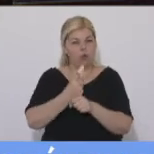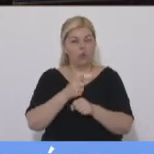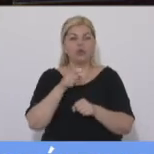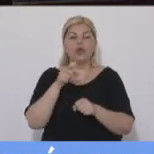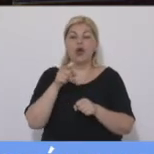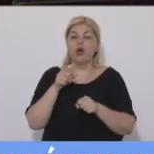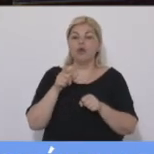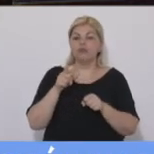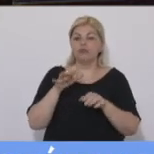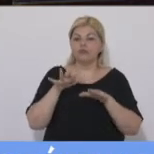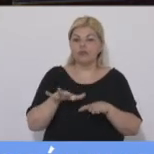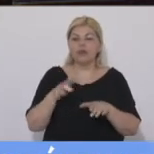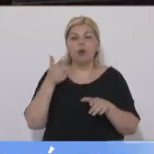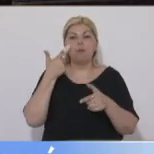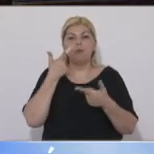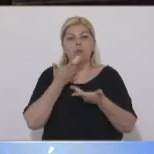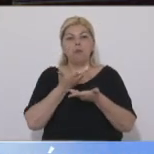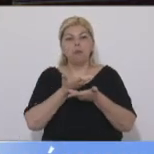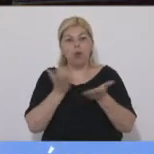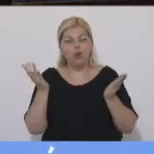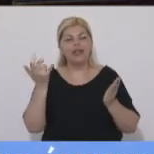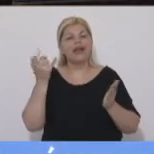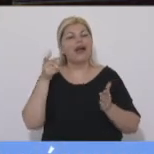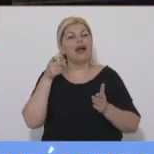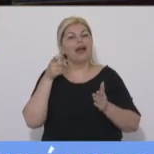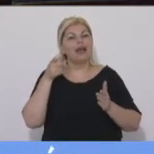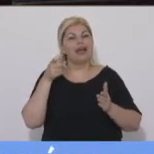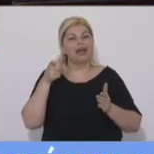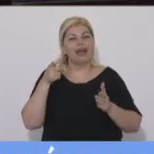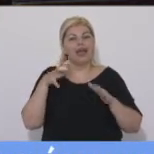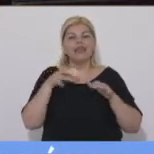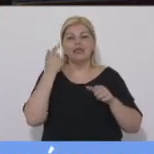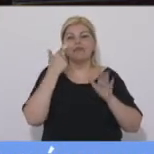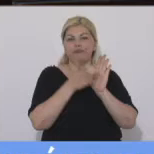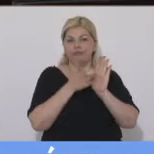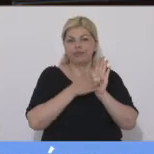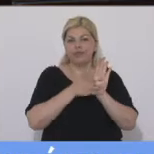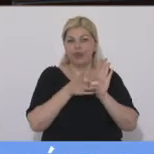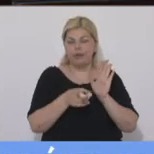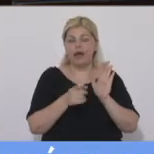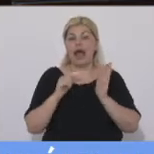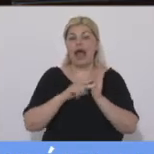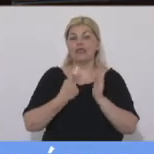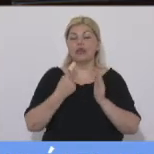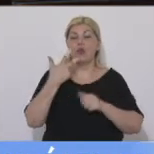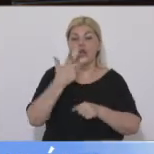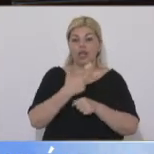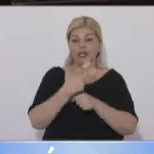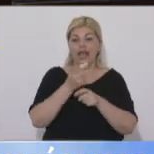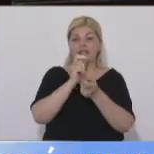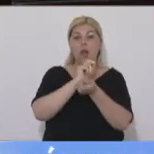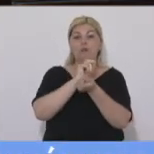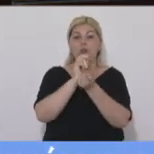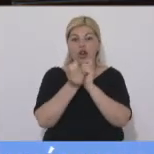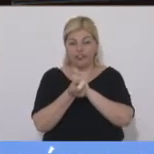actual, tradicional, pública y encontrarse fehacientemente acreditada. Artículo 3. Modifícase el